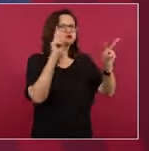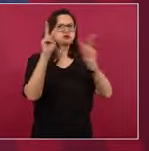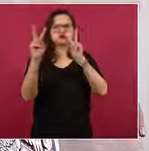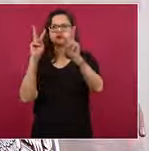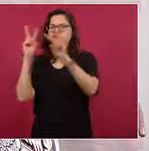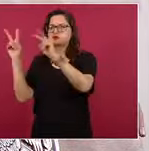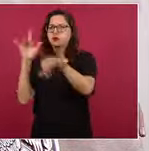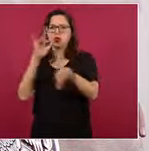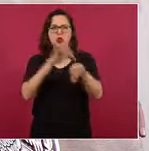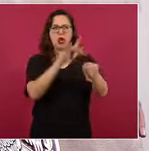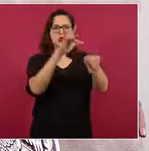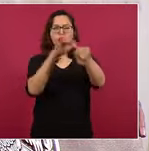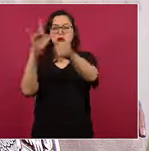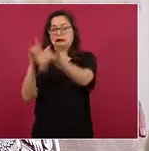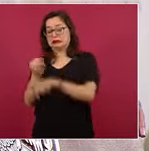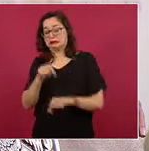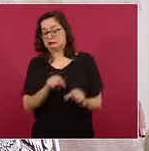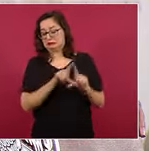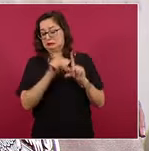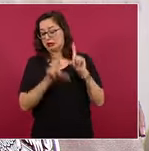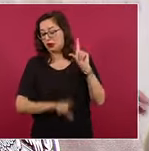México.